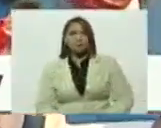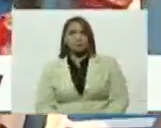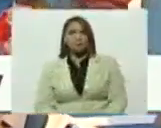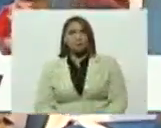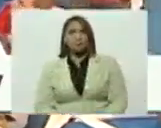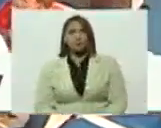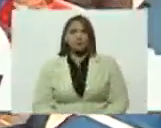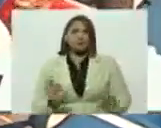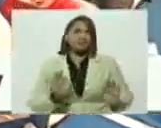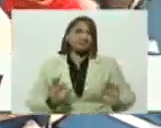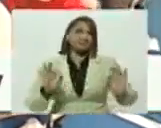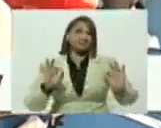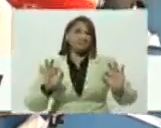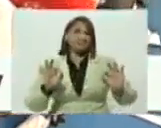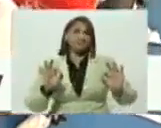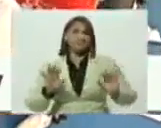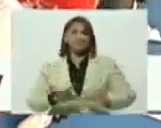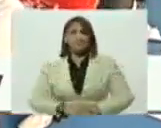Nada más y nada menos, pues.